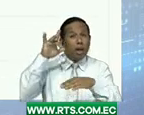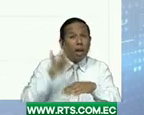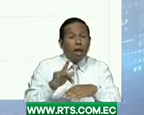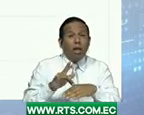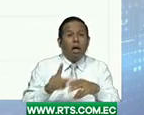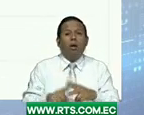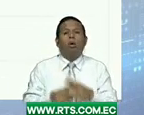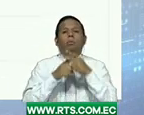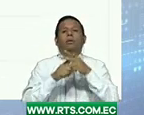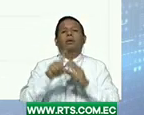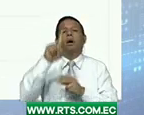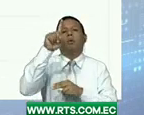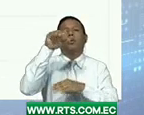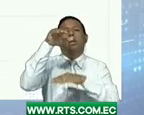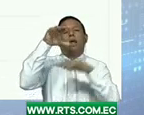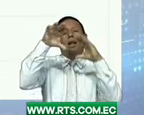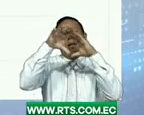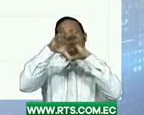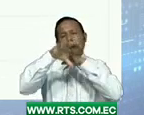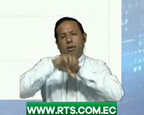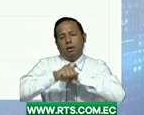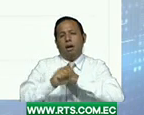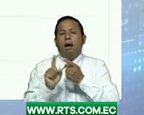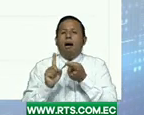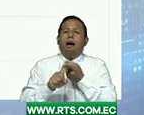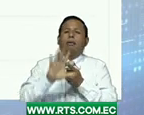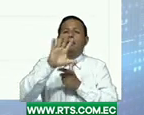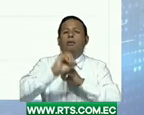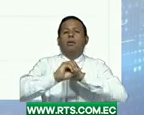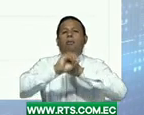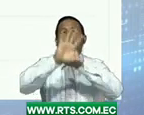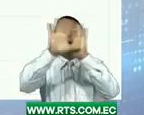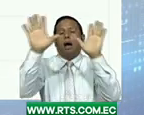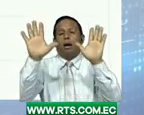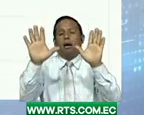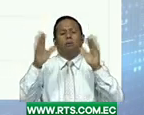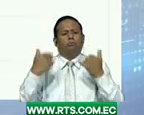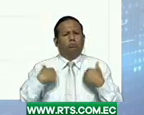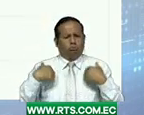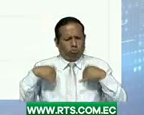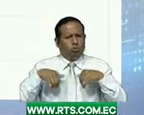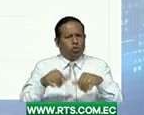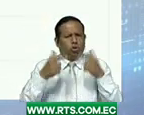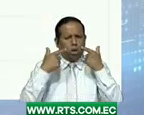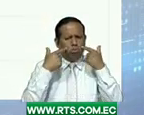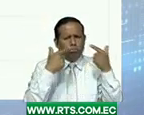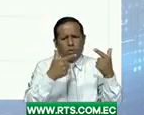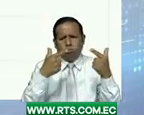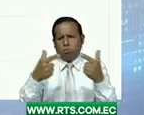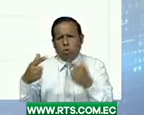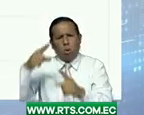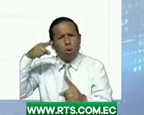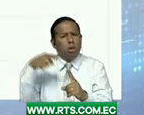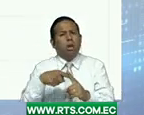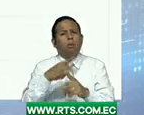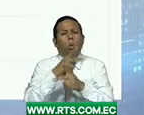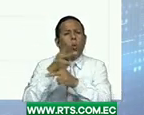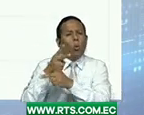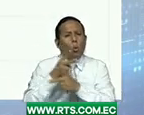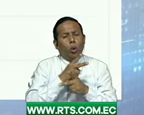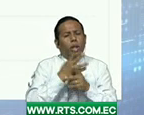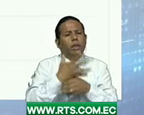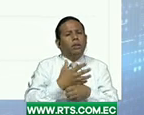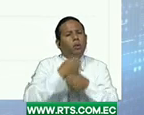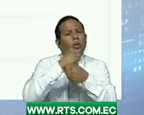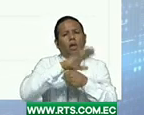a las 1 de la madrugada y terminará a las 5 de la mañana. Y mantendremos rígidos los controles para salvaguardar la seguridad